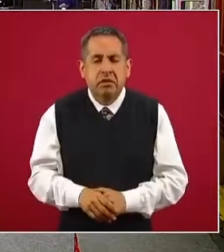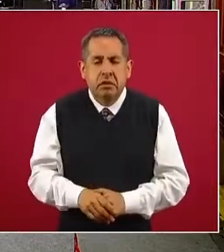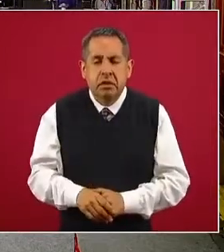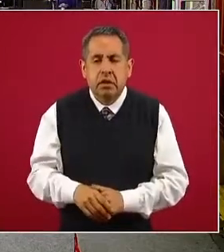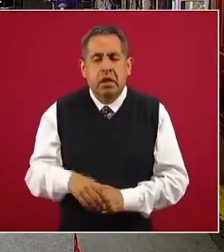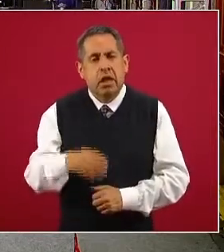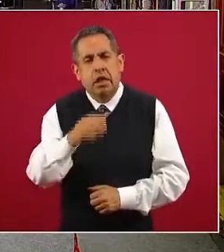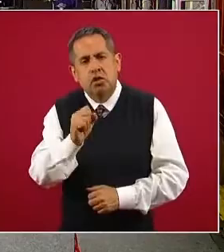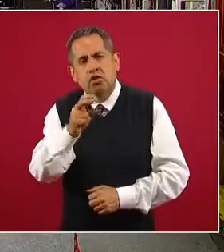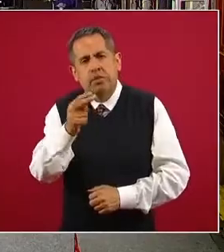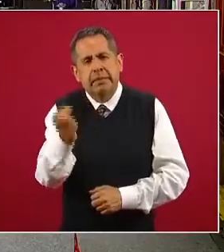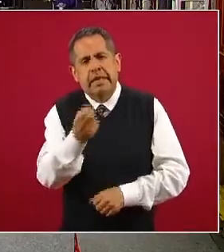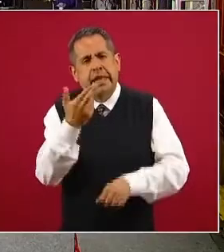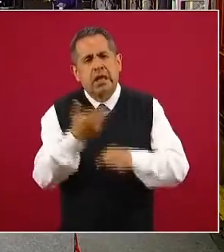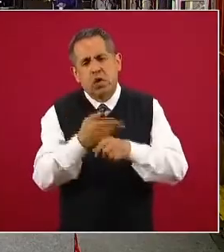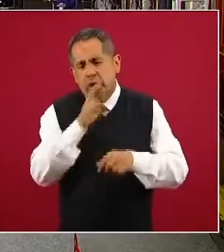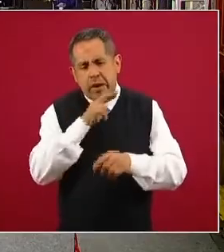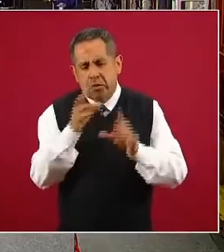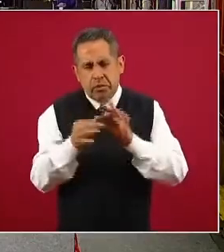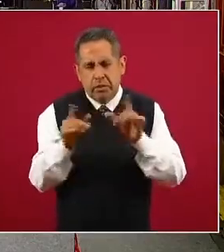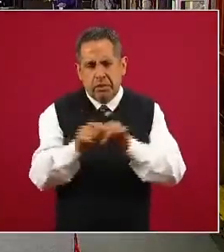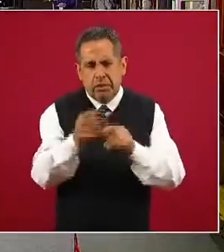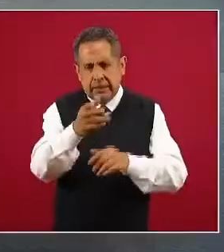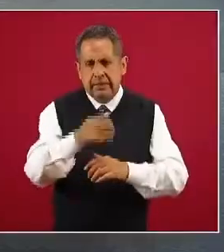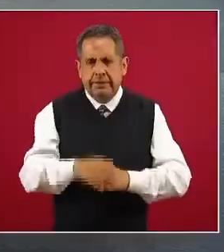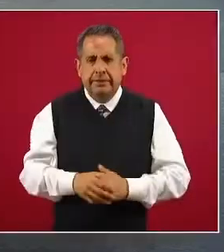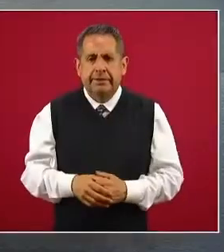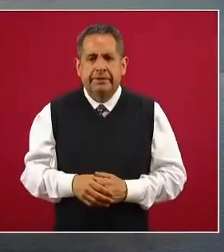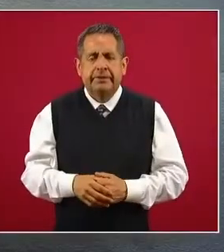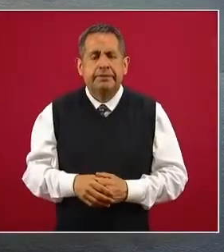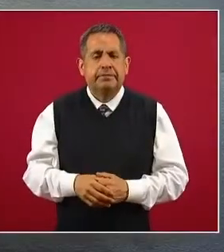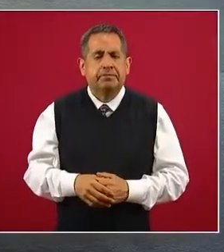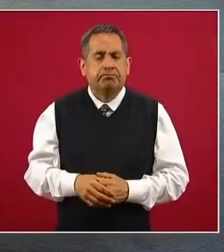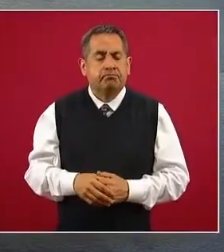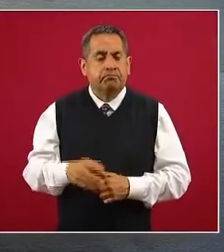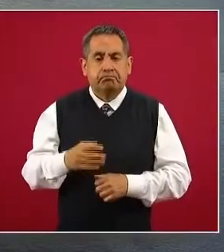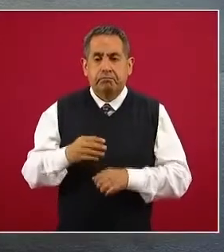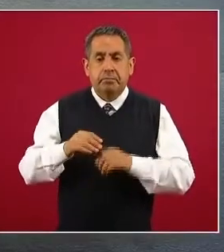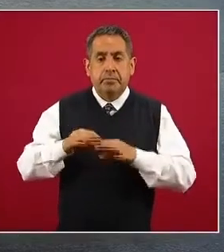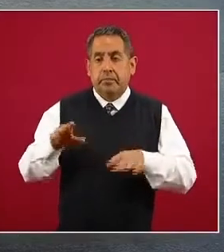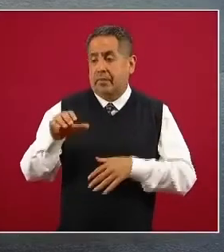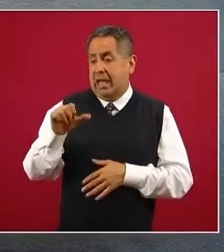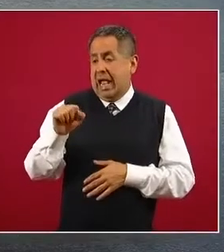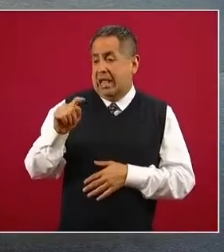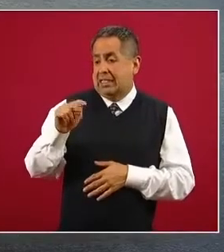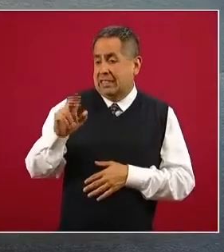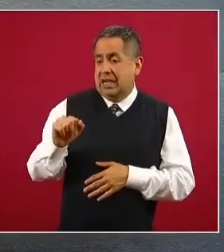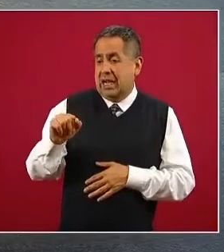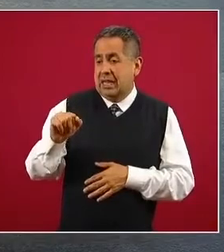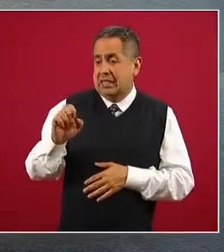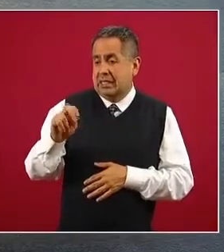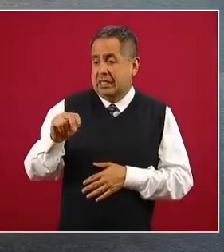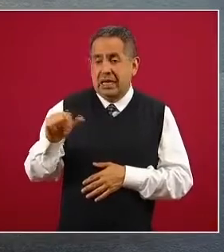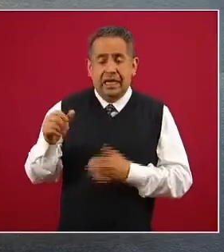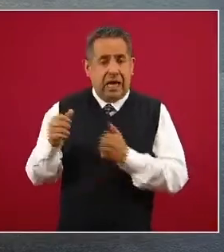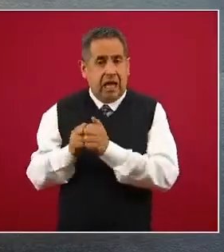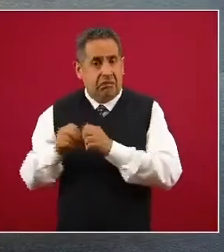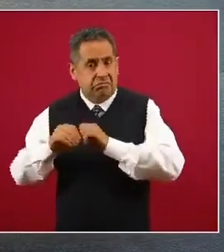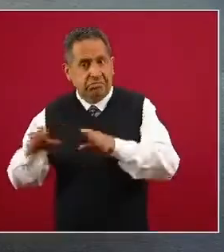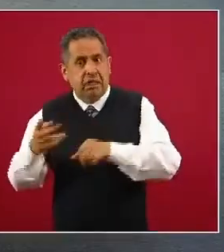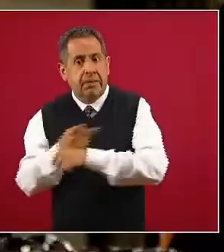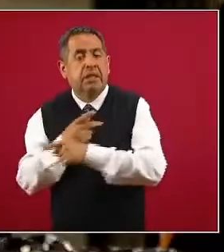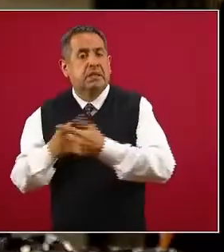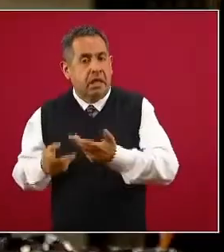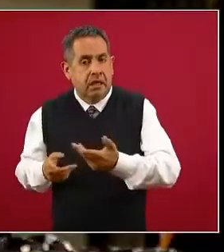Subsecretario, rápidamente, lo que dan a conocer AstraZeneca con Oxford, pero también